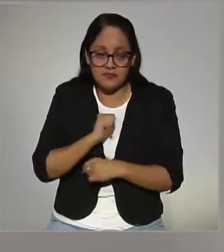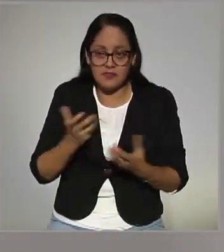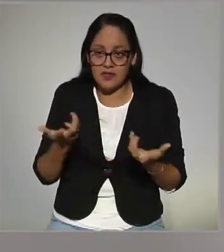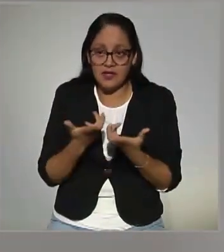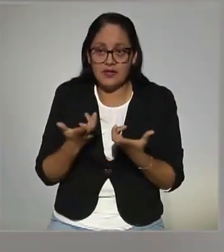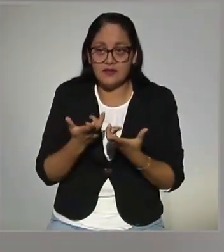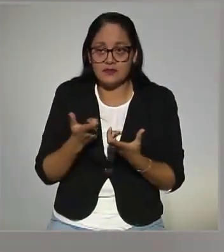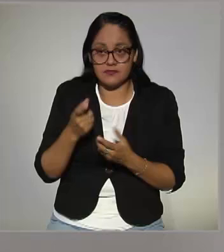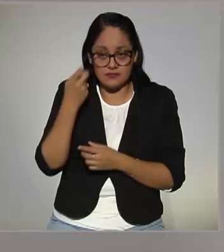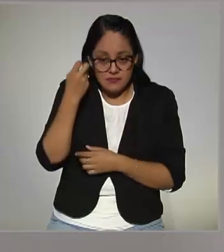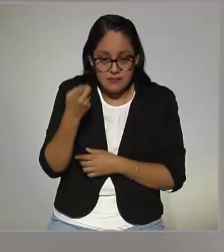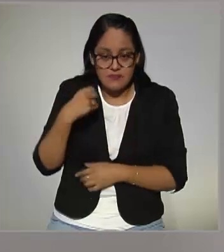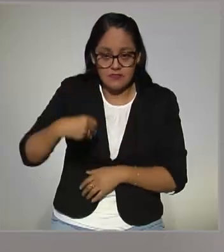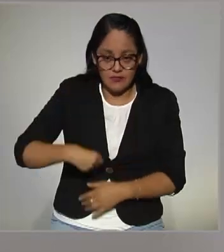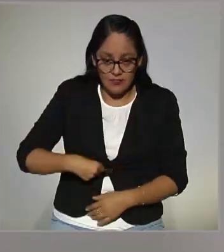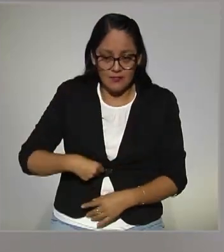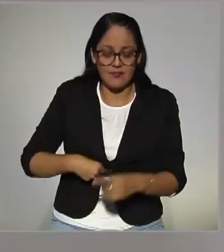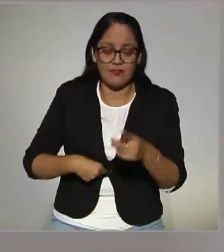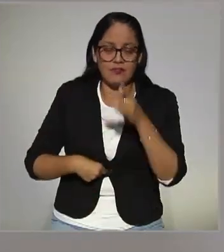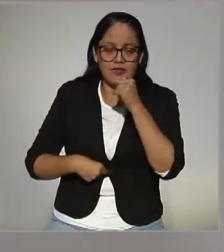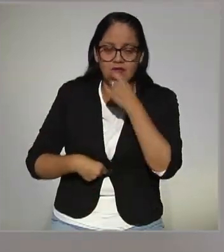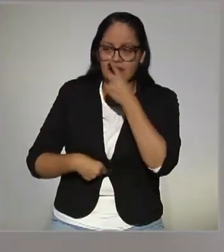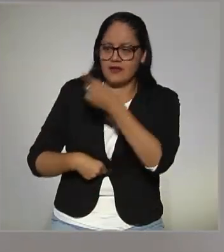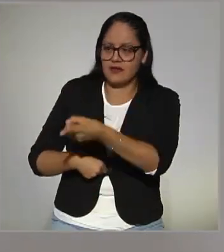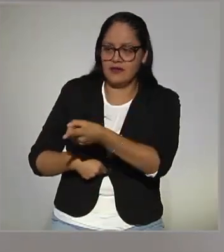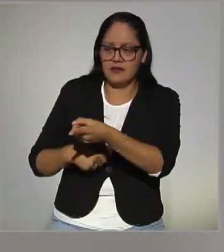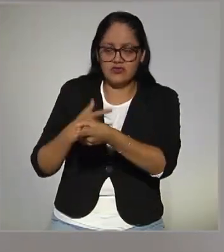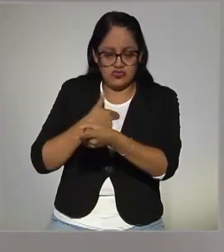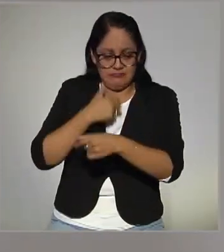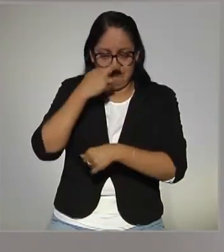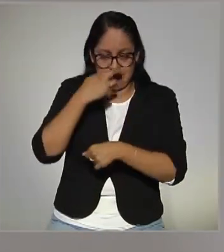asumir que de esa culpa, más bien uno pueda decir, bueno, de esto fui